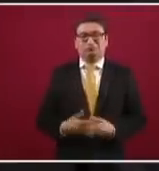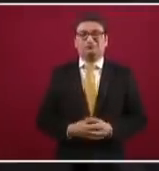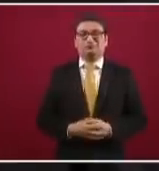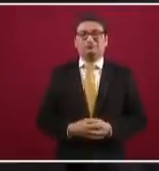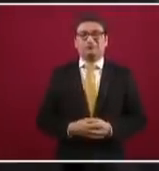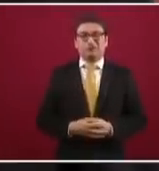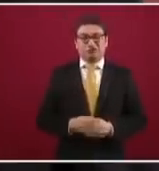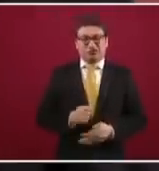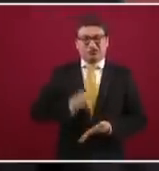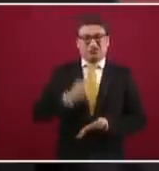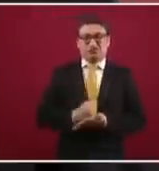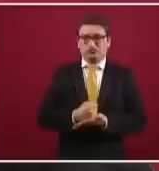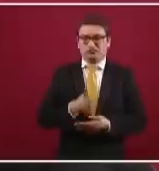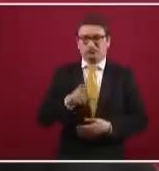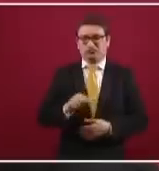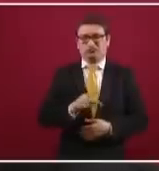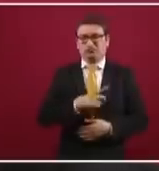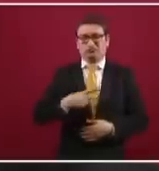debe ser impuesto,